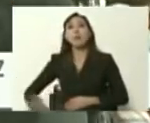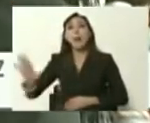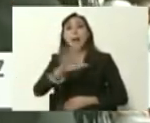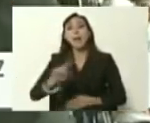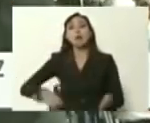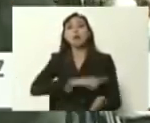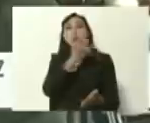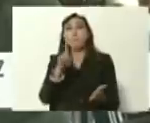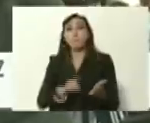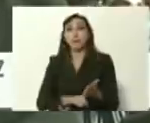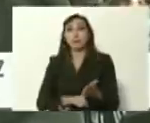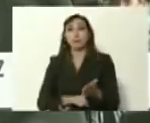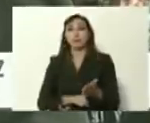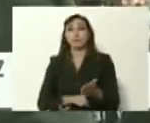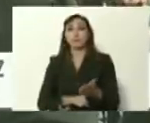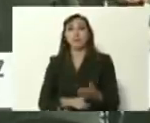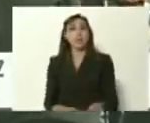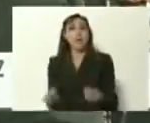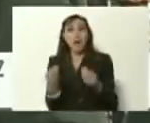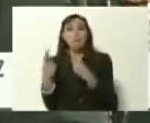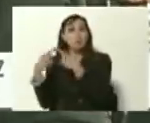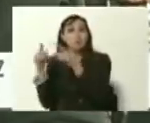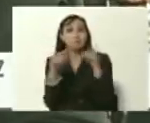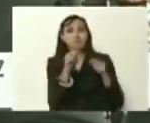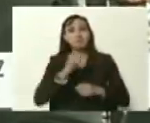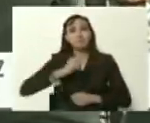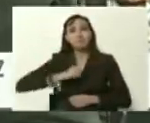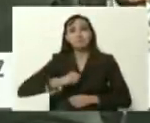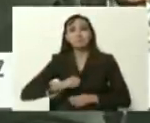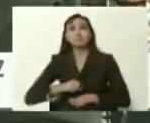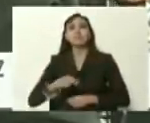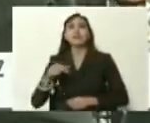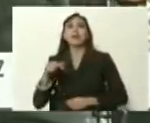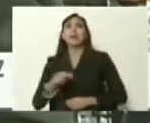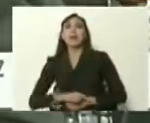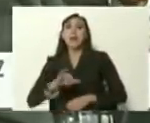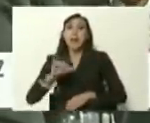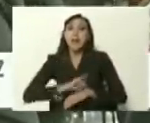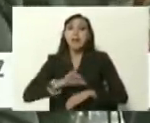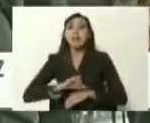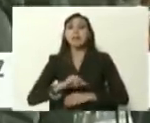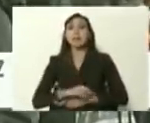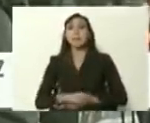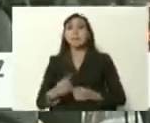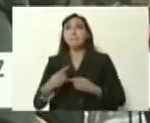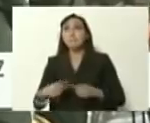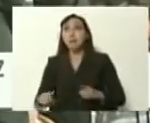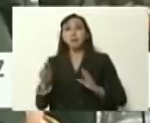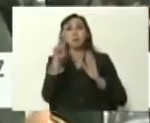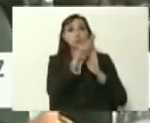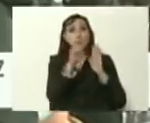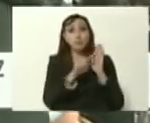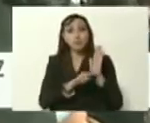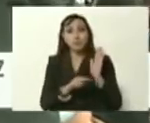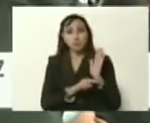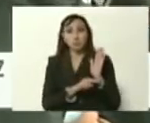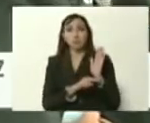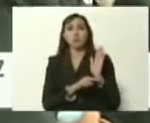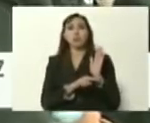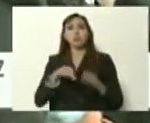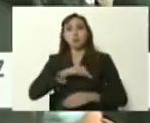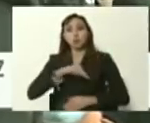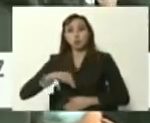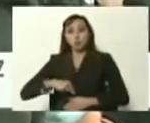Y ciertamente hay muchísima diversidad en la Iglesia Cristiana, pero en los principios y valores fundamentales